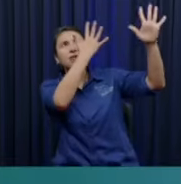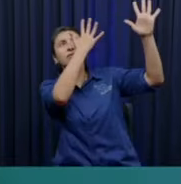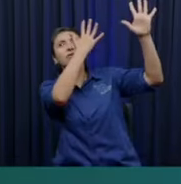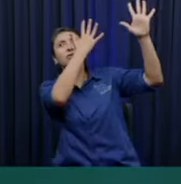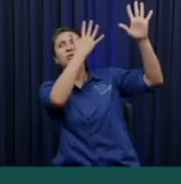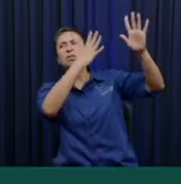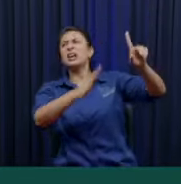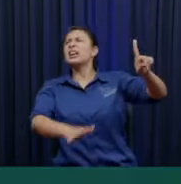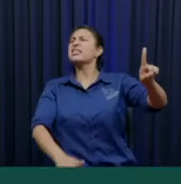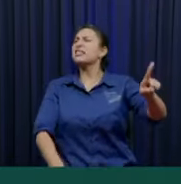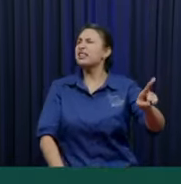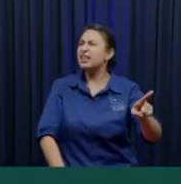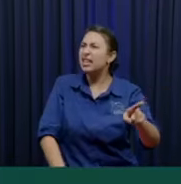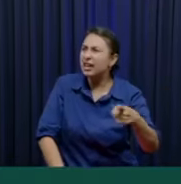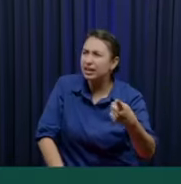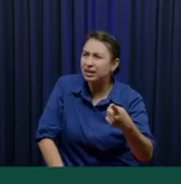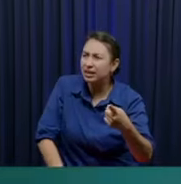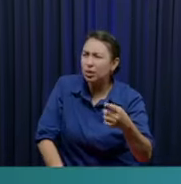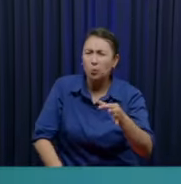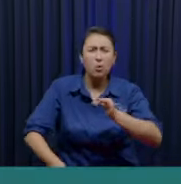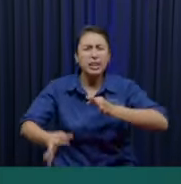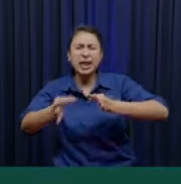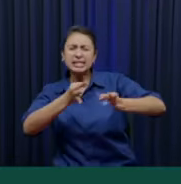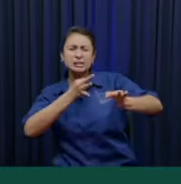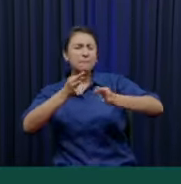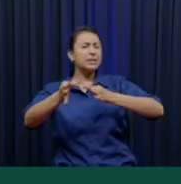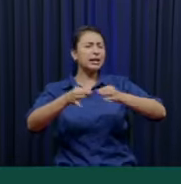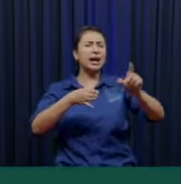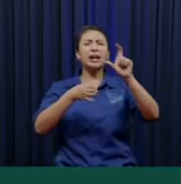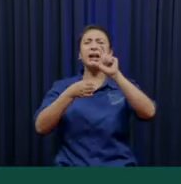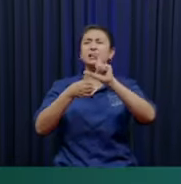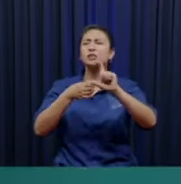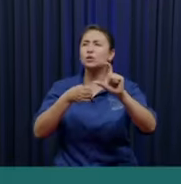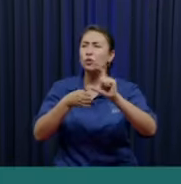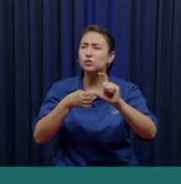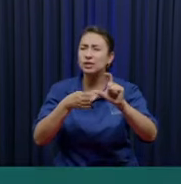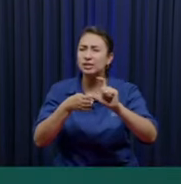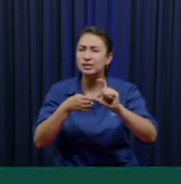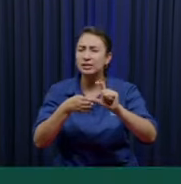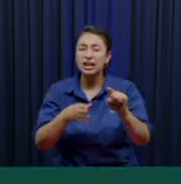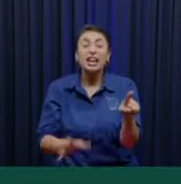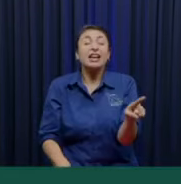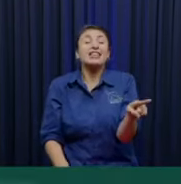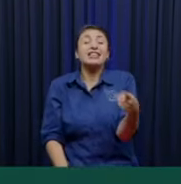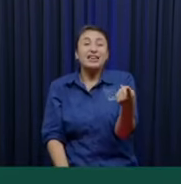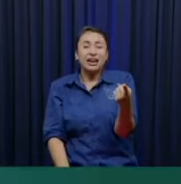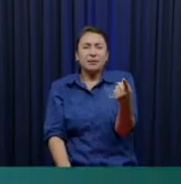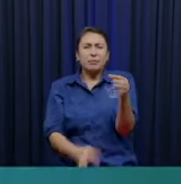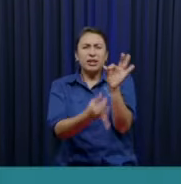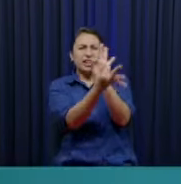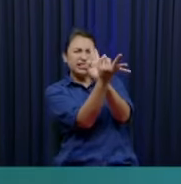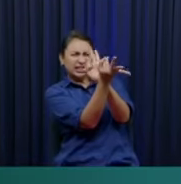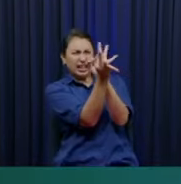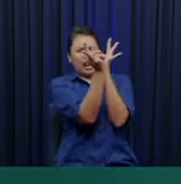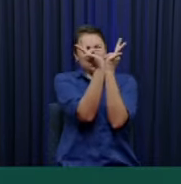el rostro del hombre y transfigura, transforma sus facciones